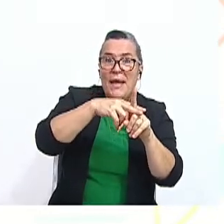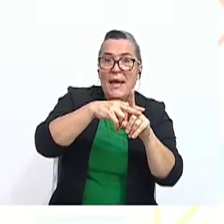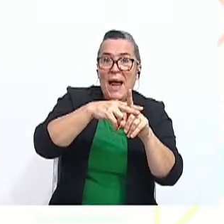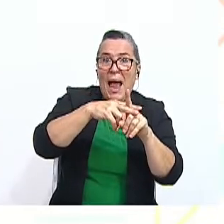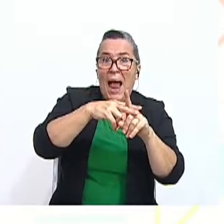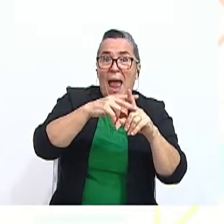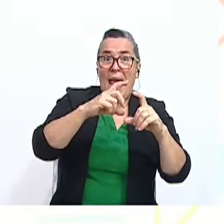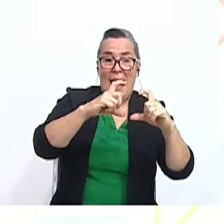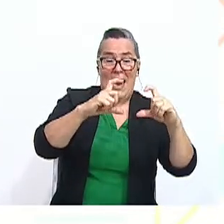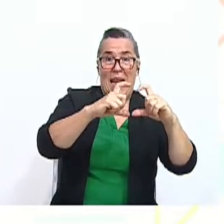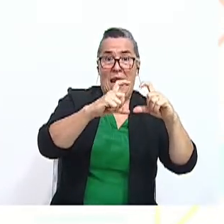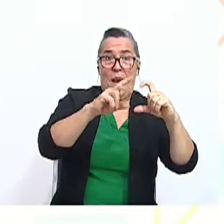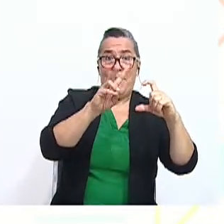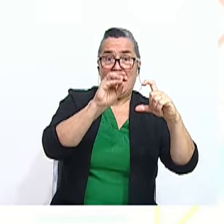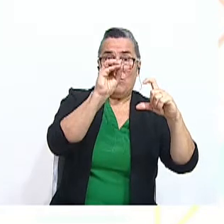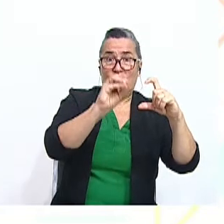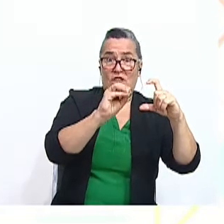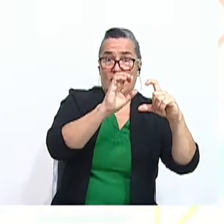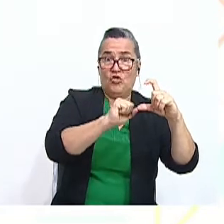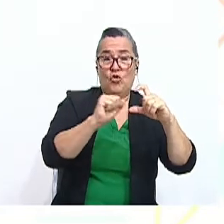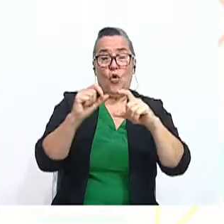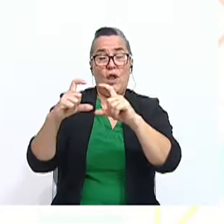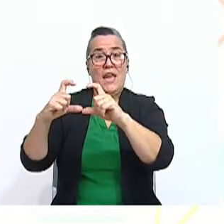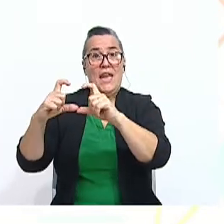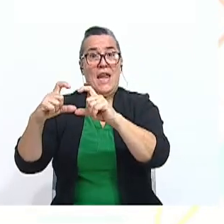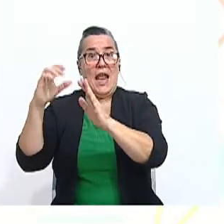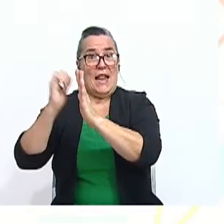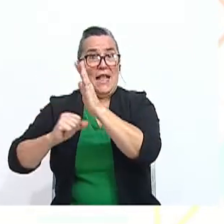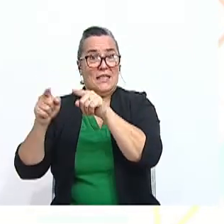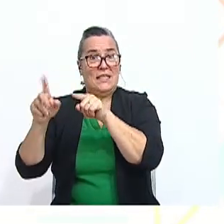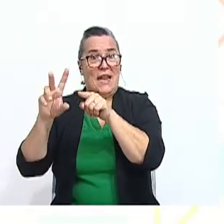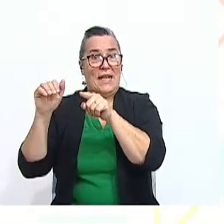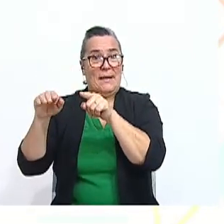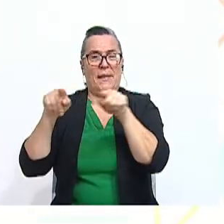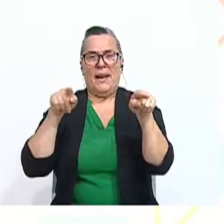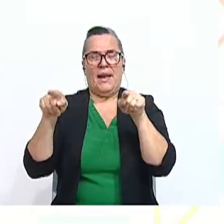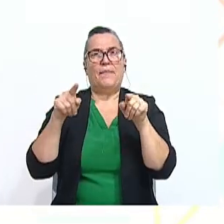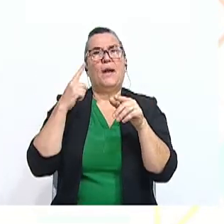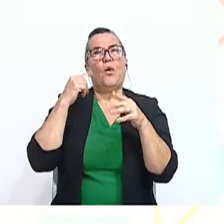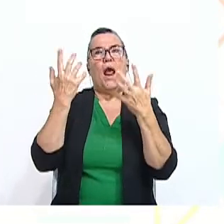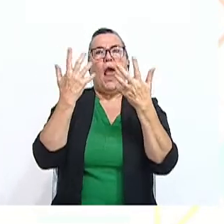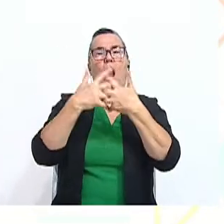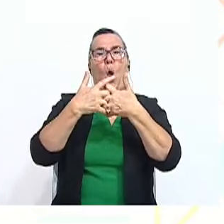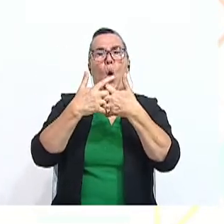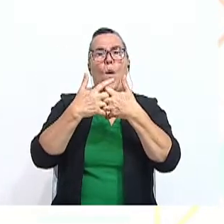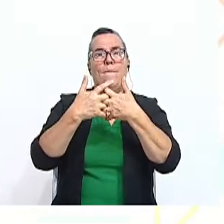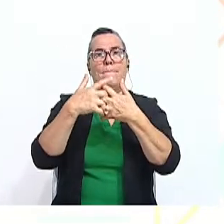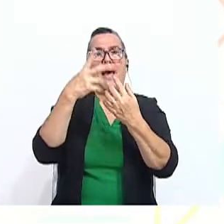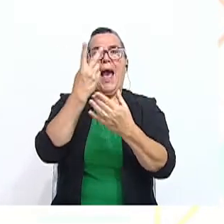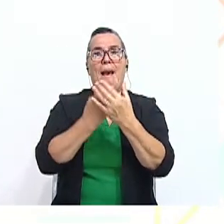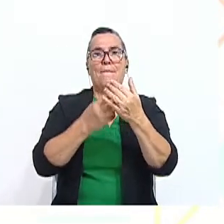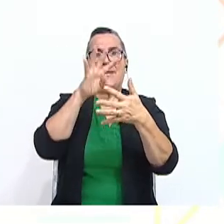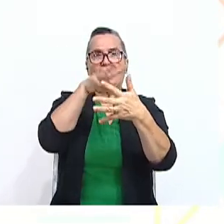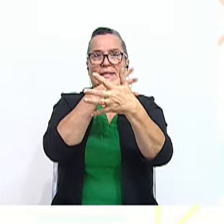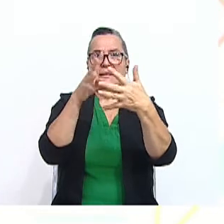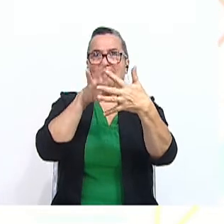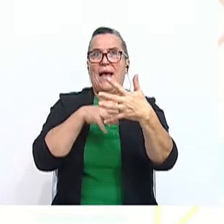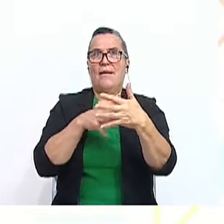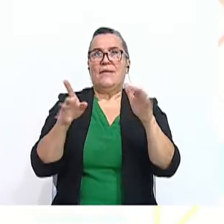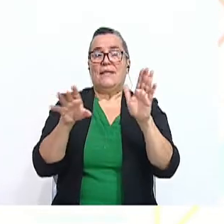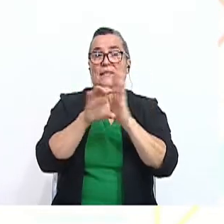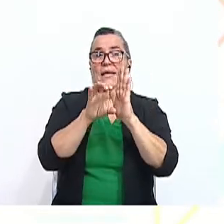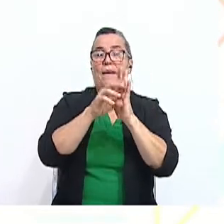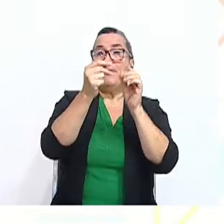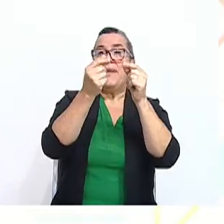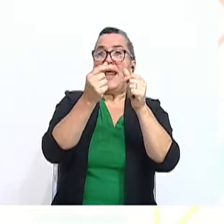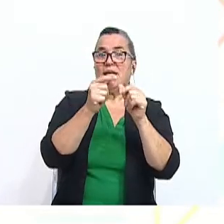descuento? Vamos a verlo. Ahora bien, si combinamos las dos tablas, es decir, el precio al aplicarle el 20%